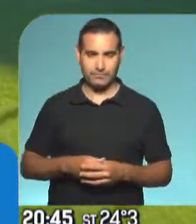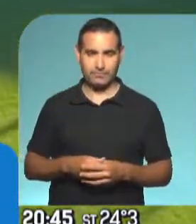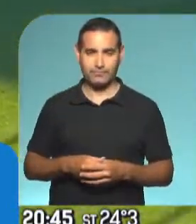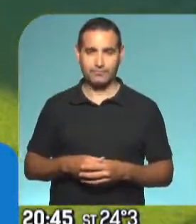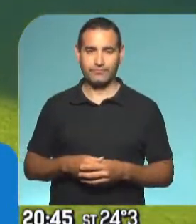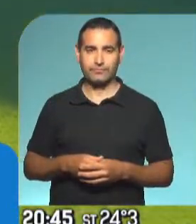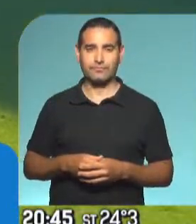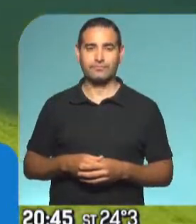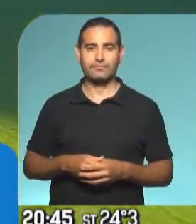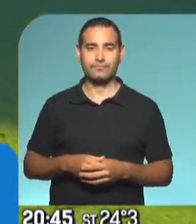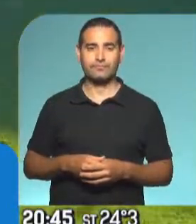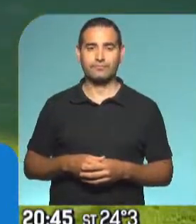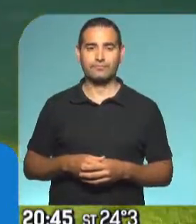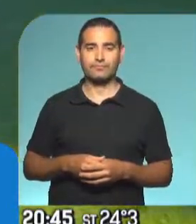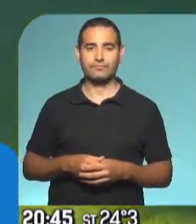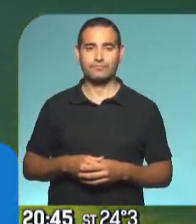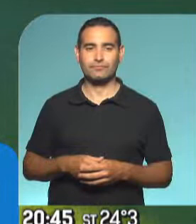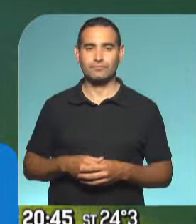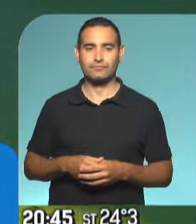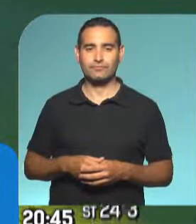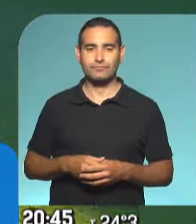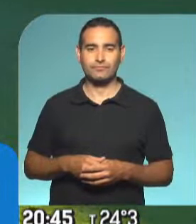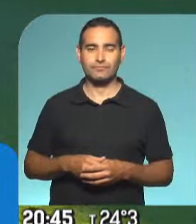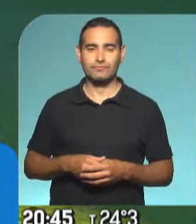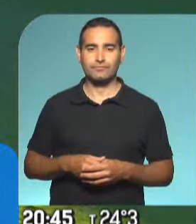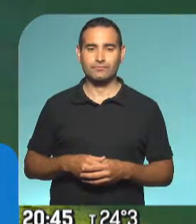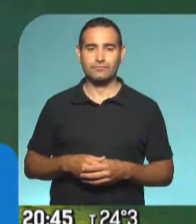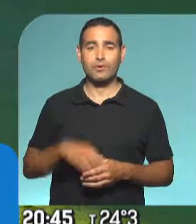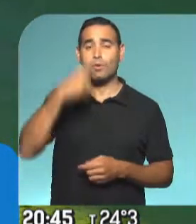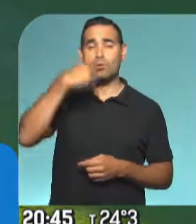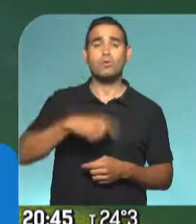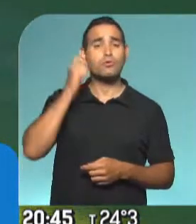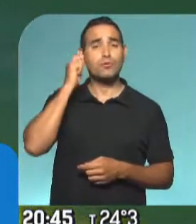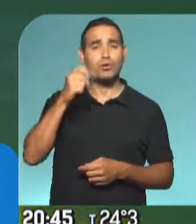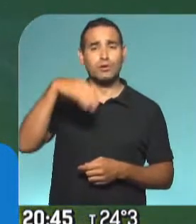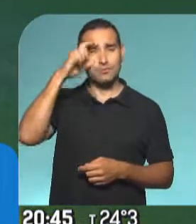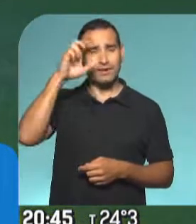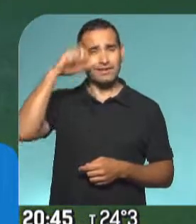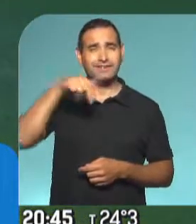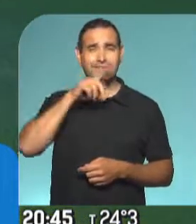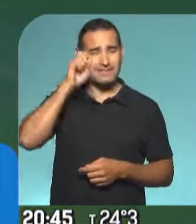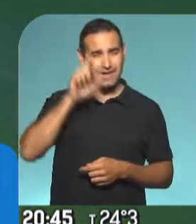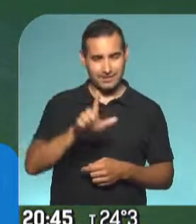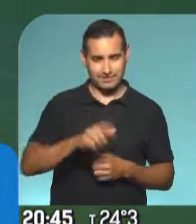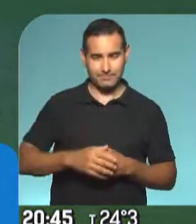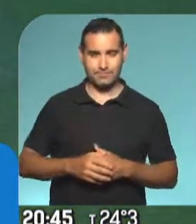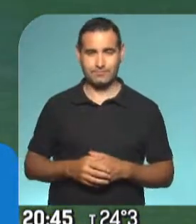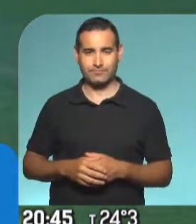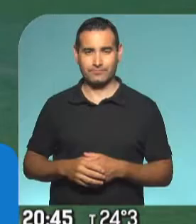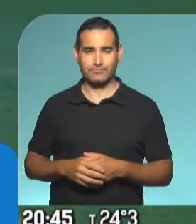para el equipo de Crespo, ¿no? Y el último lo hizo Merentiel.